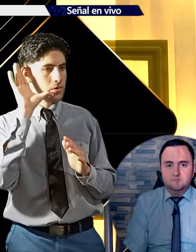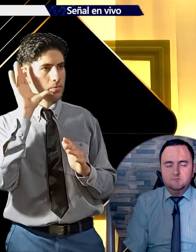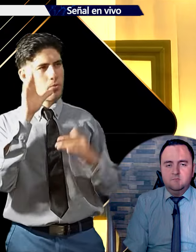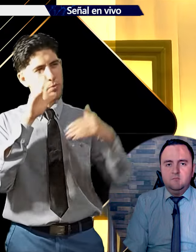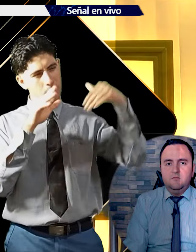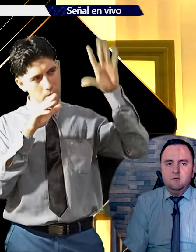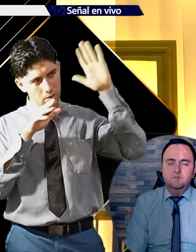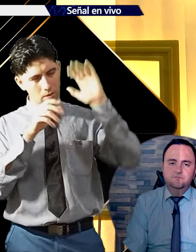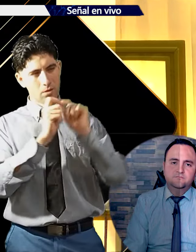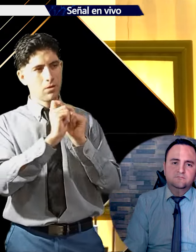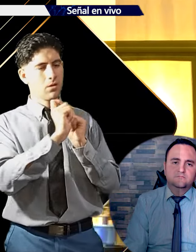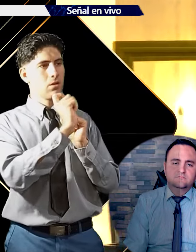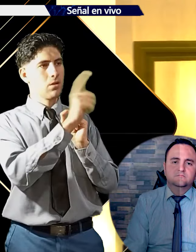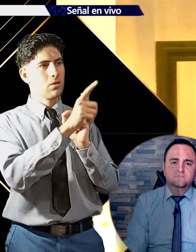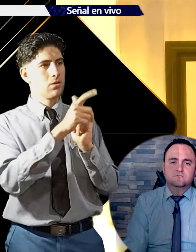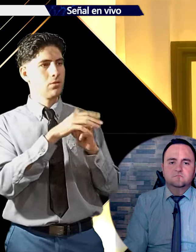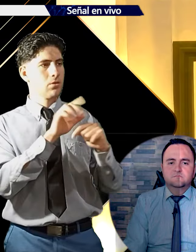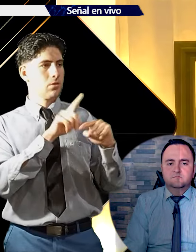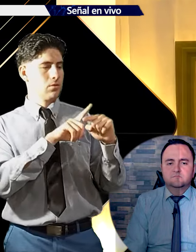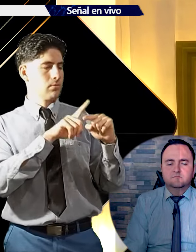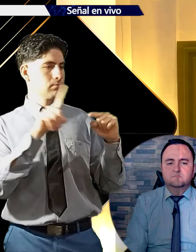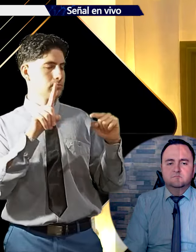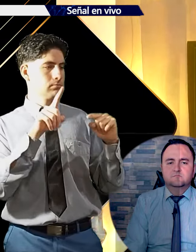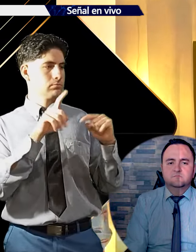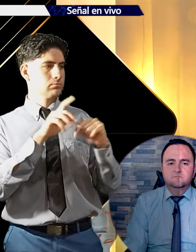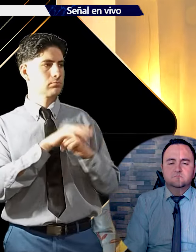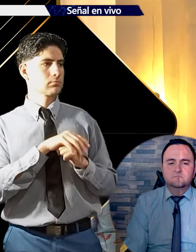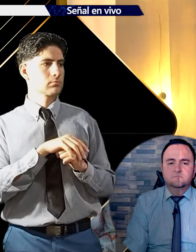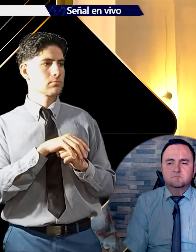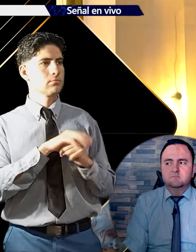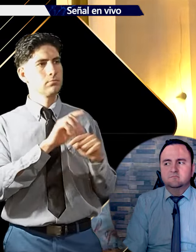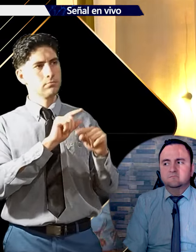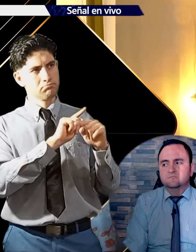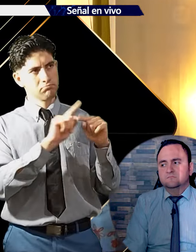pastores y se fueron a una finca en el Quindío, y